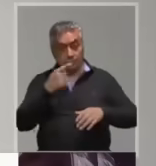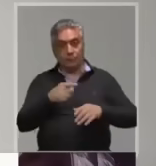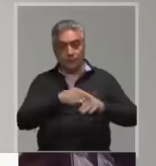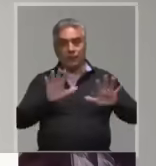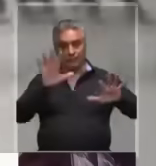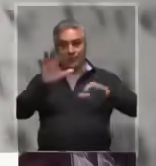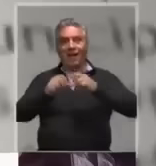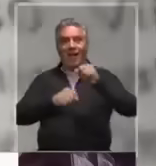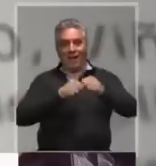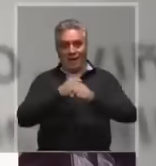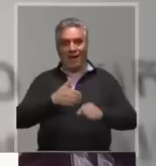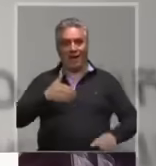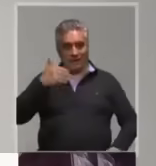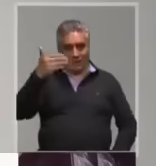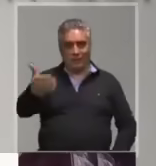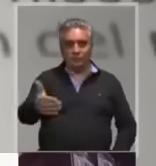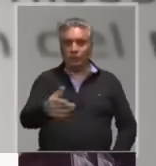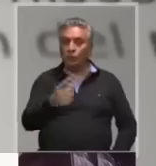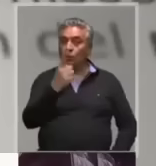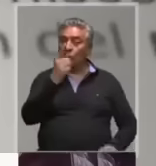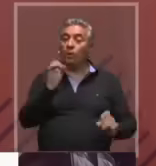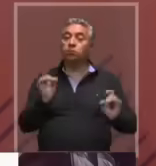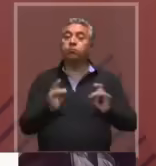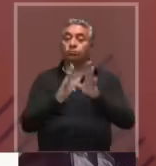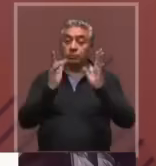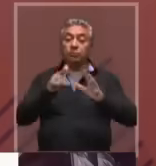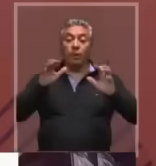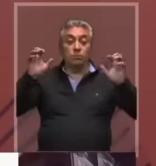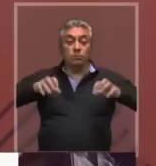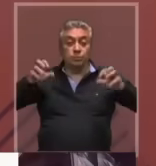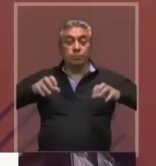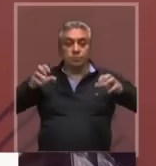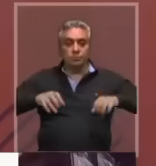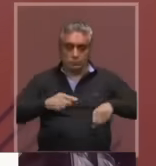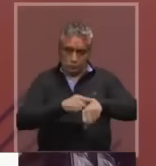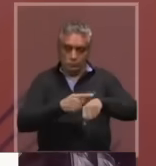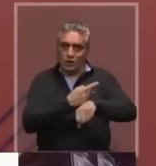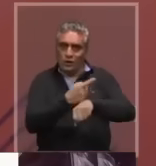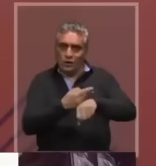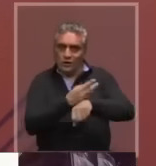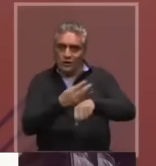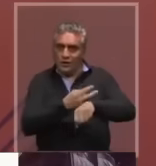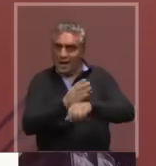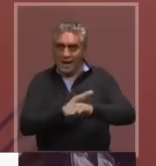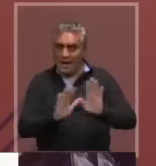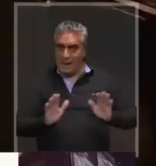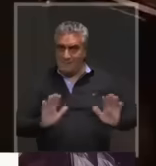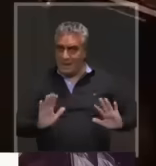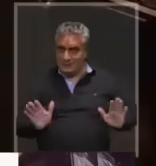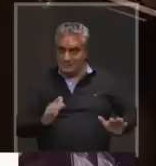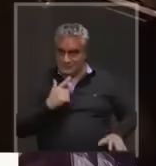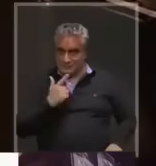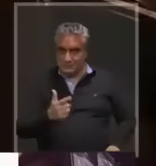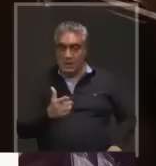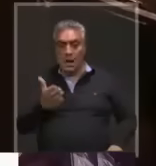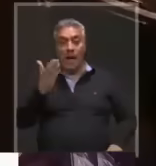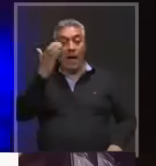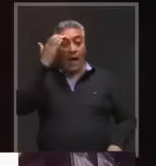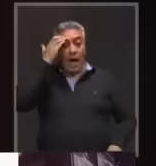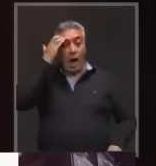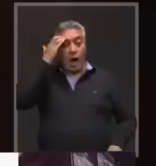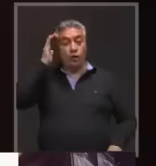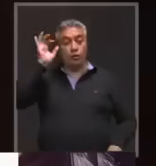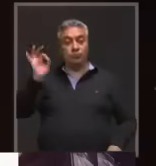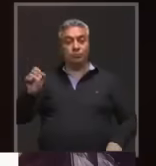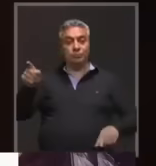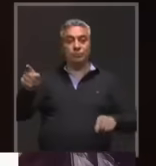de un solo evento de precipitaciones que se puede extender por algunas horas, tal como ocurrió en agosto, y afirma